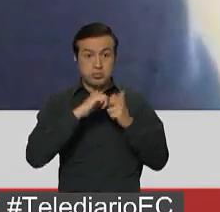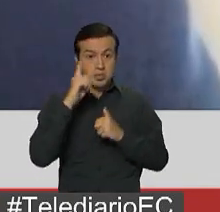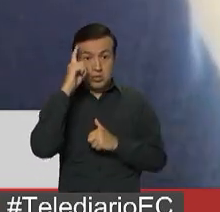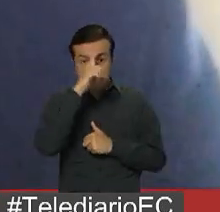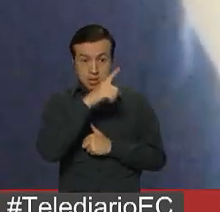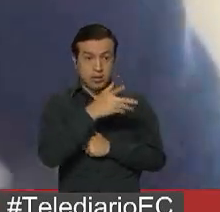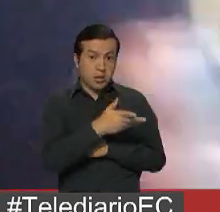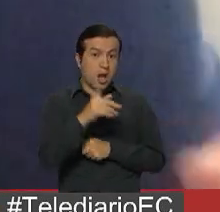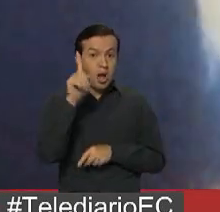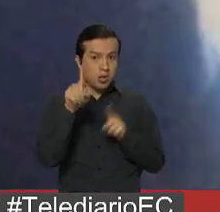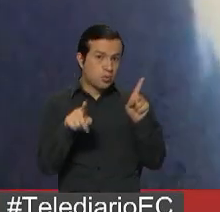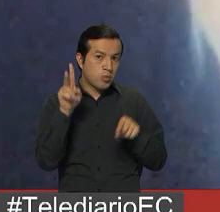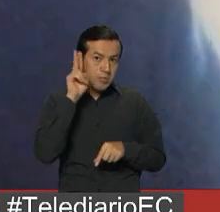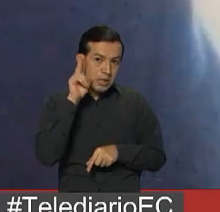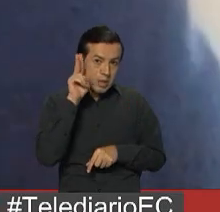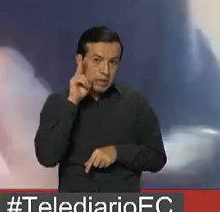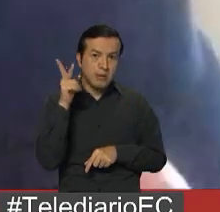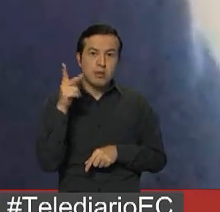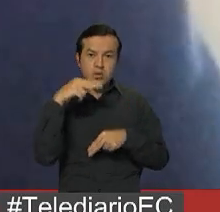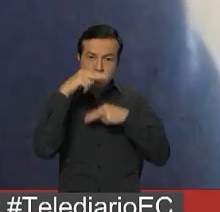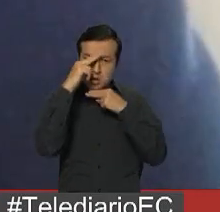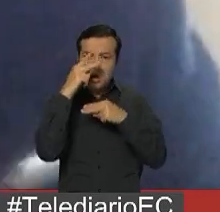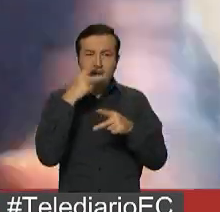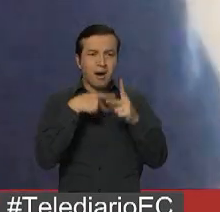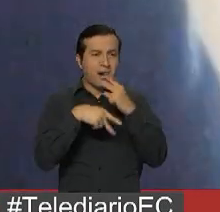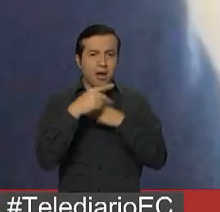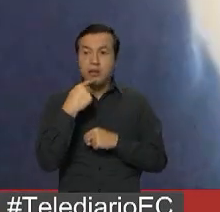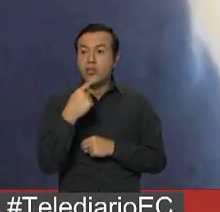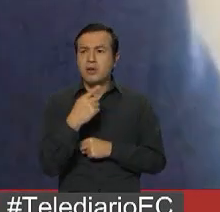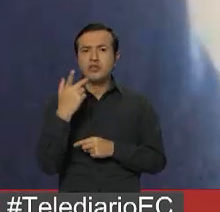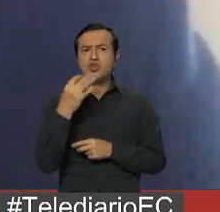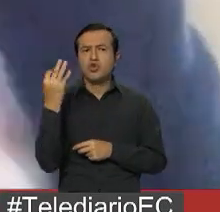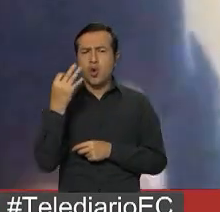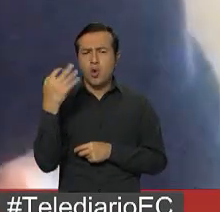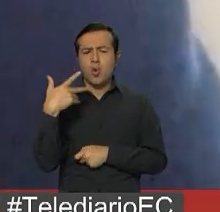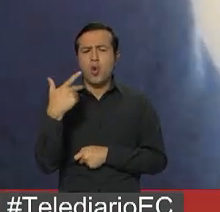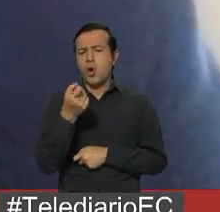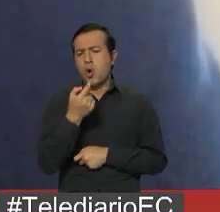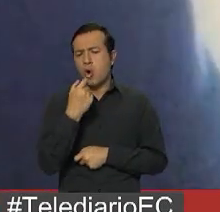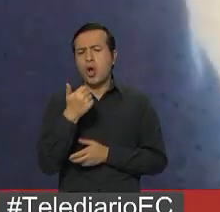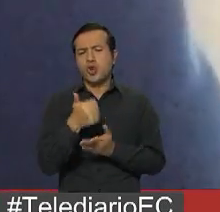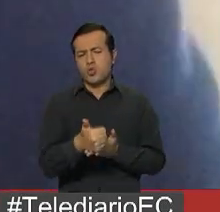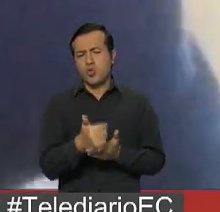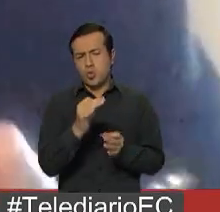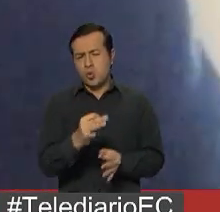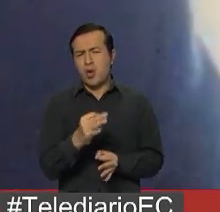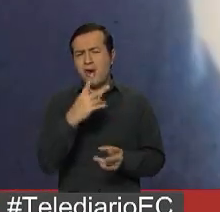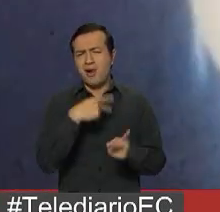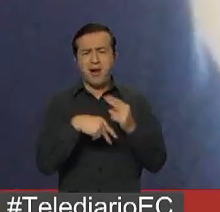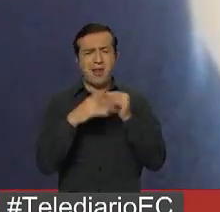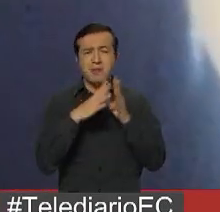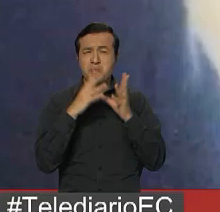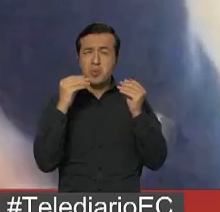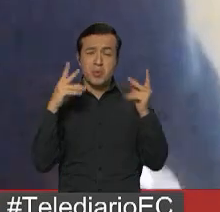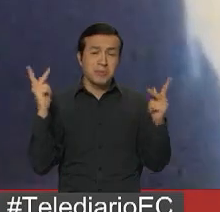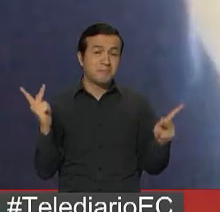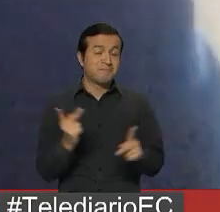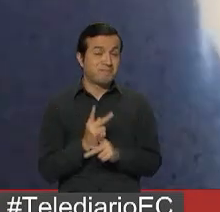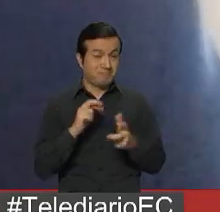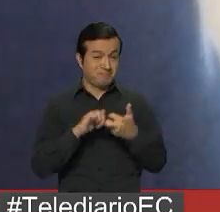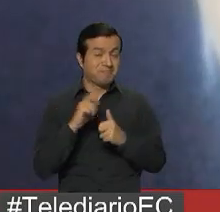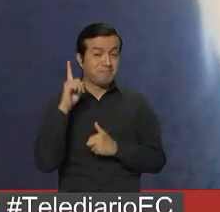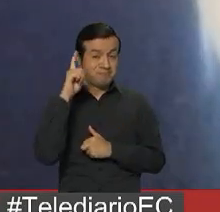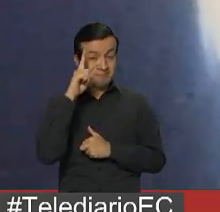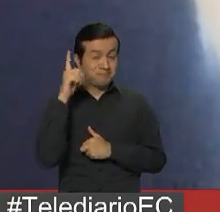la promoción de noticias falsas falsas juras teorías de conspiración y otros mitos que han venido